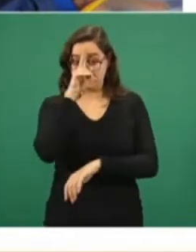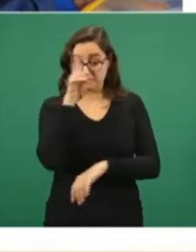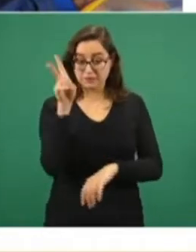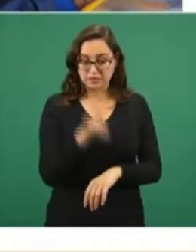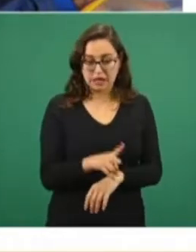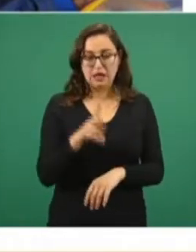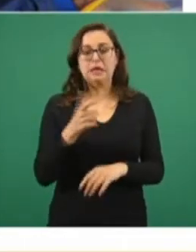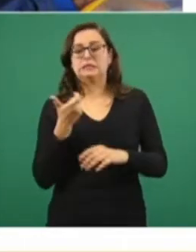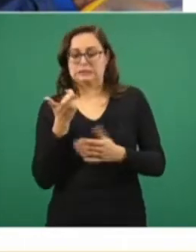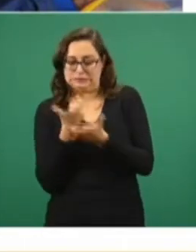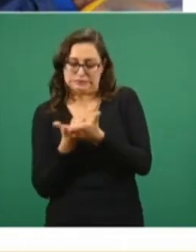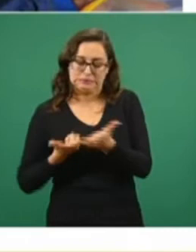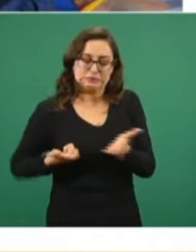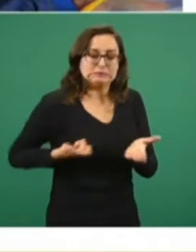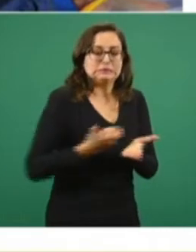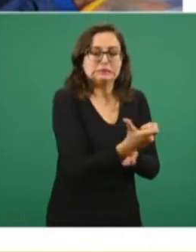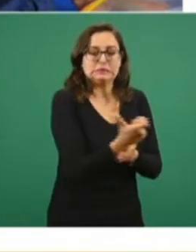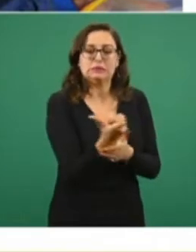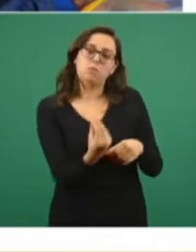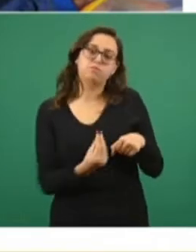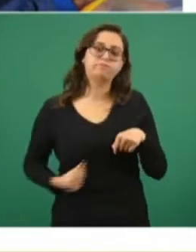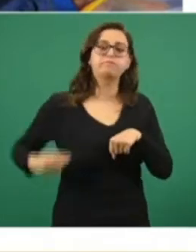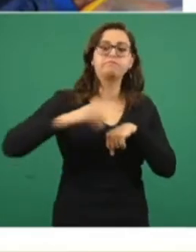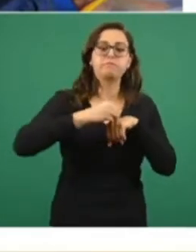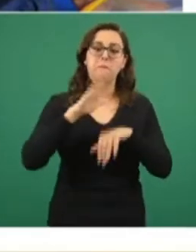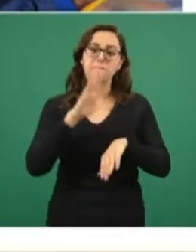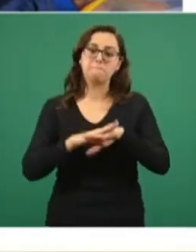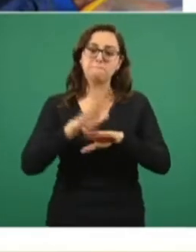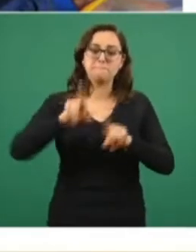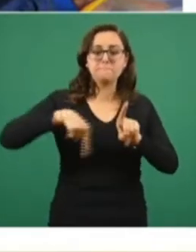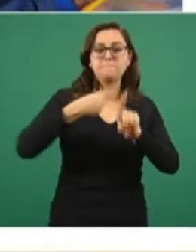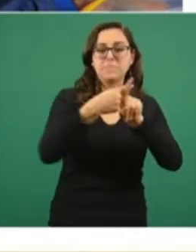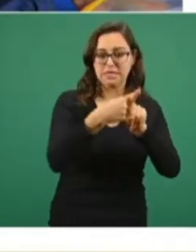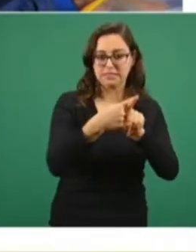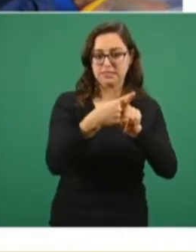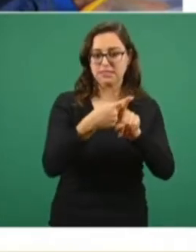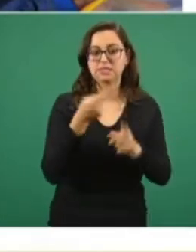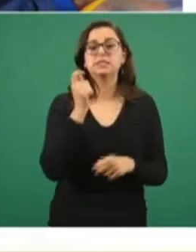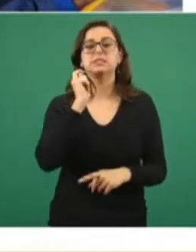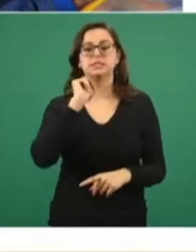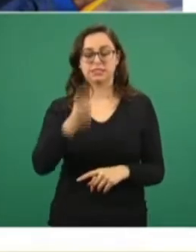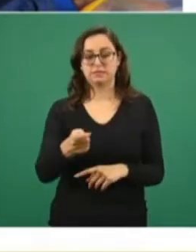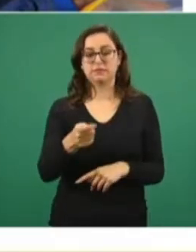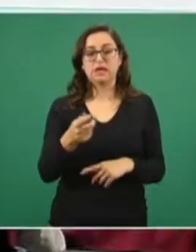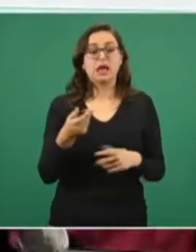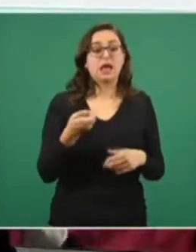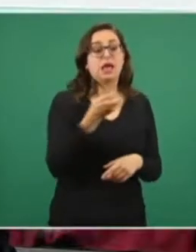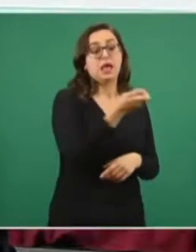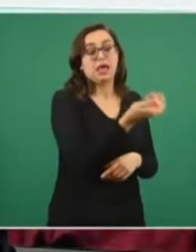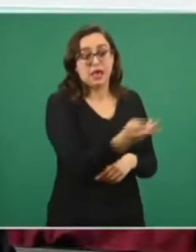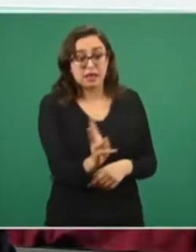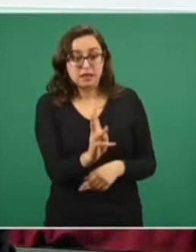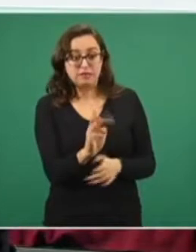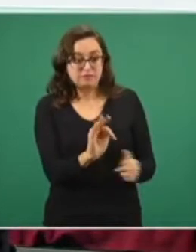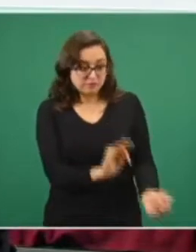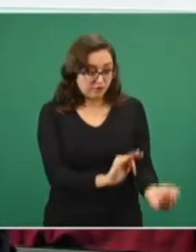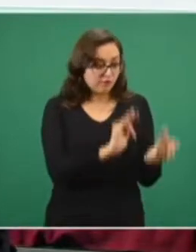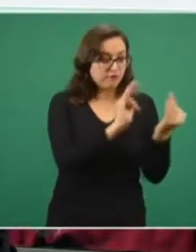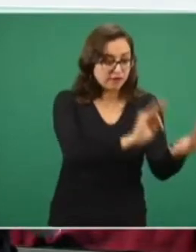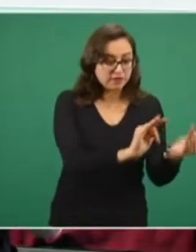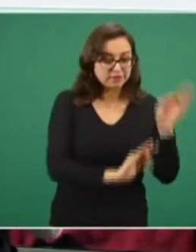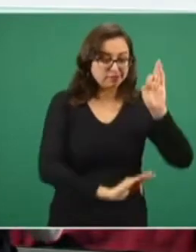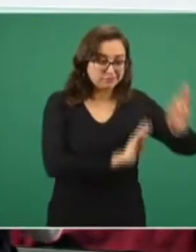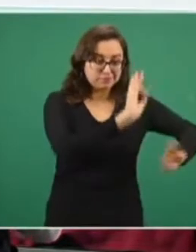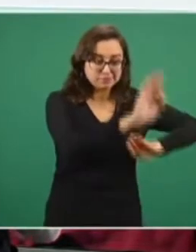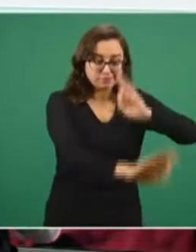virus. Es decir, que está directamente en la primera fila atendiendo a los